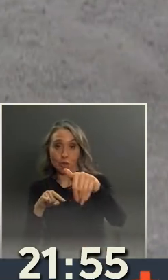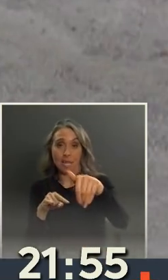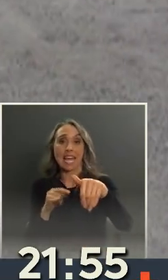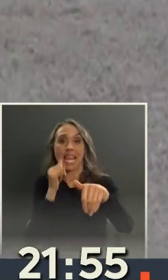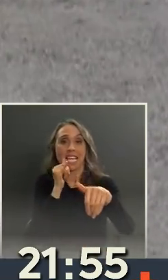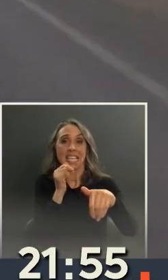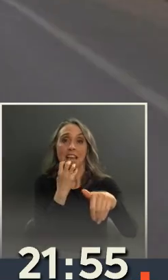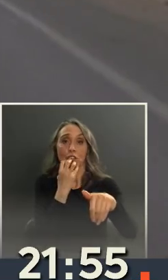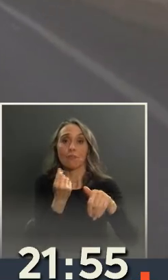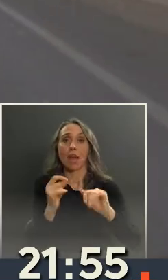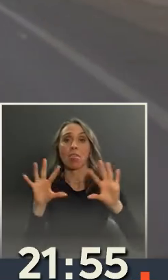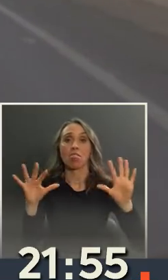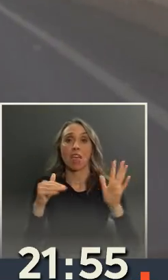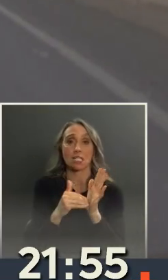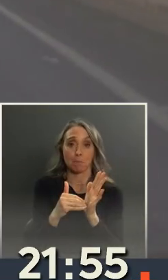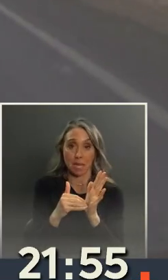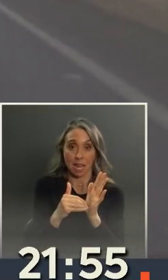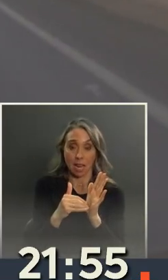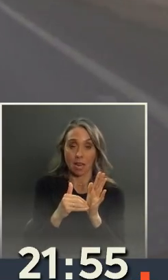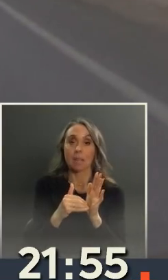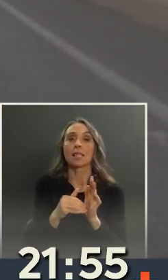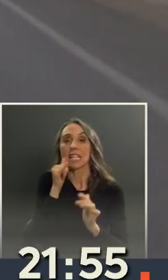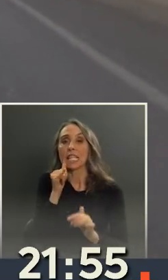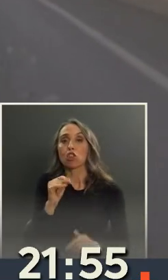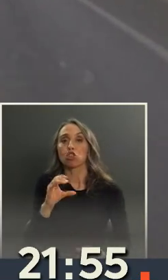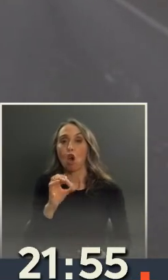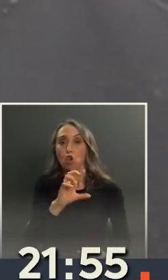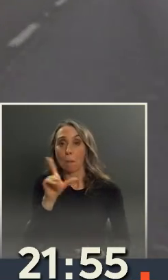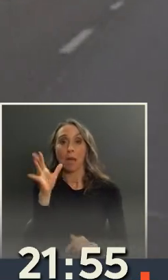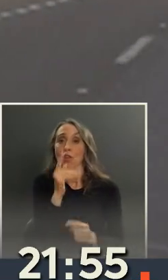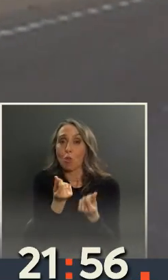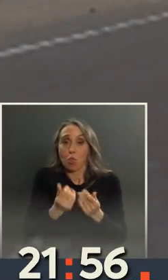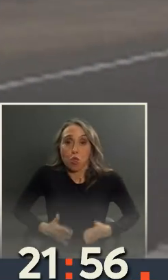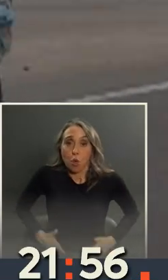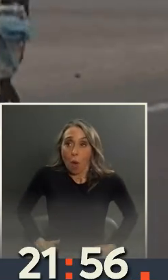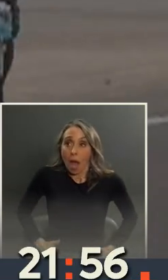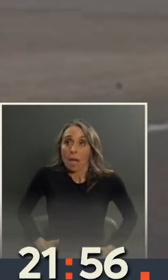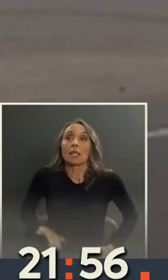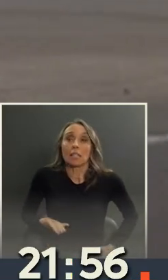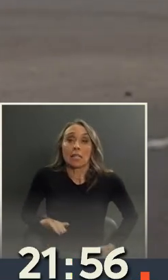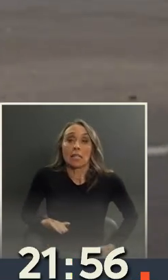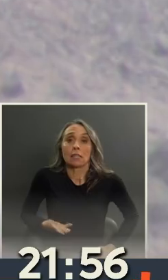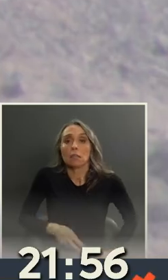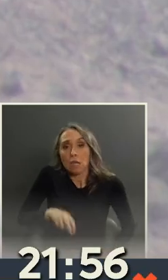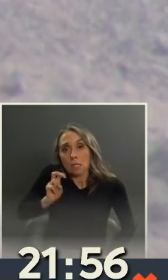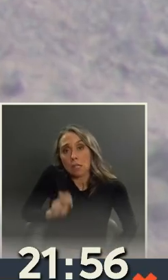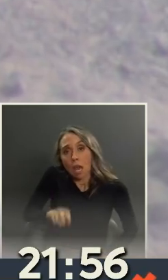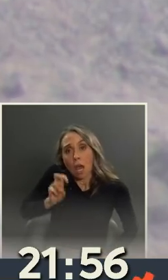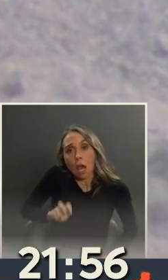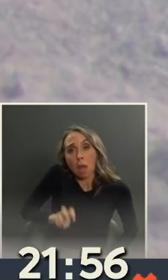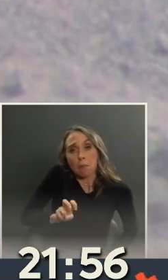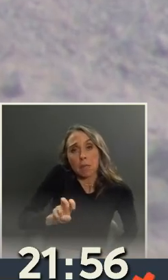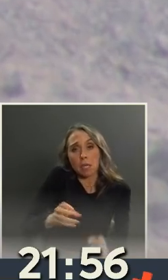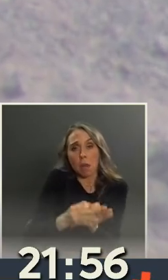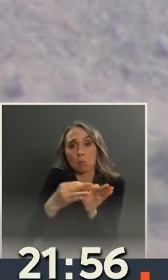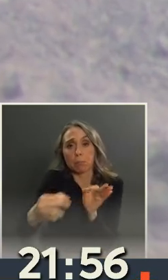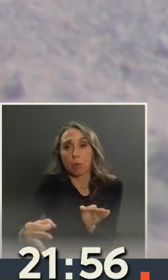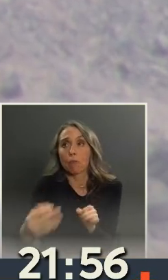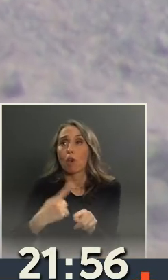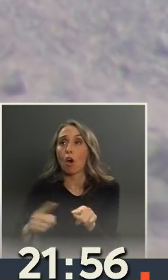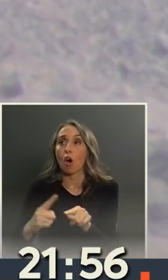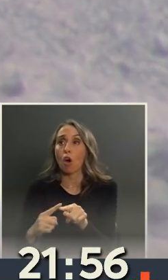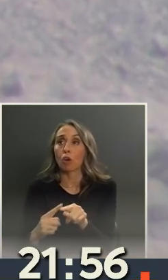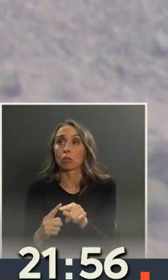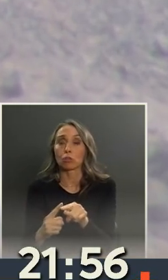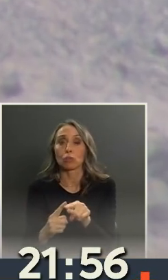mil pesos. En esta parte, los que no tienen dinero solo les queda la opción de caminar. Otros se trasladan en la